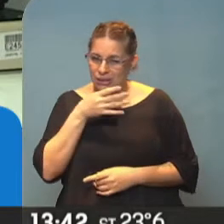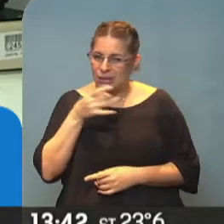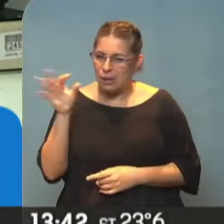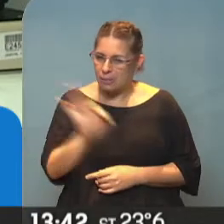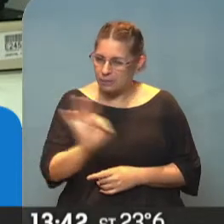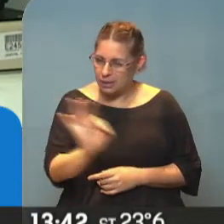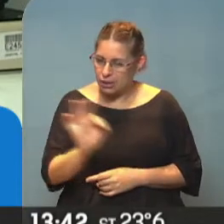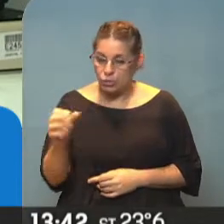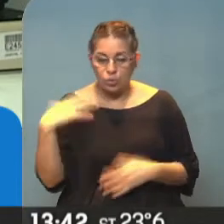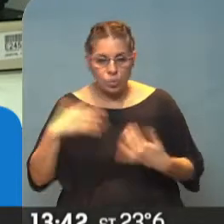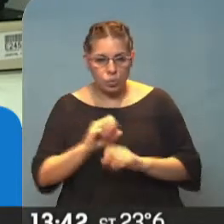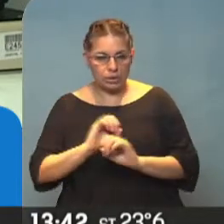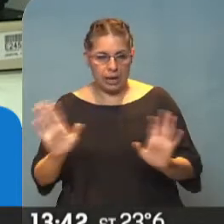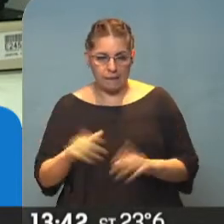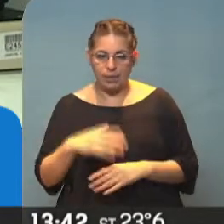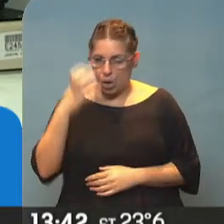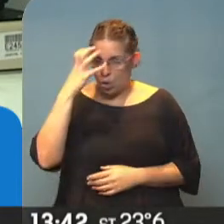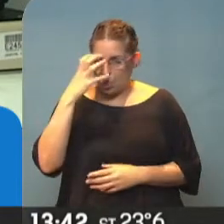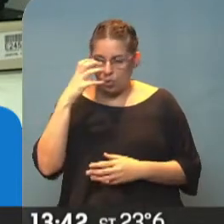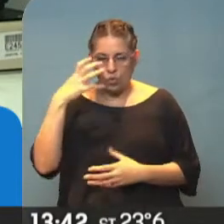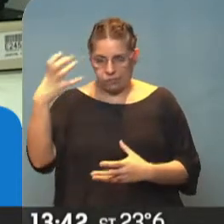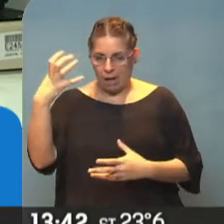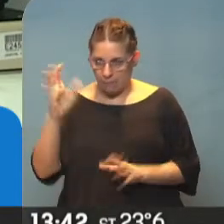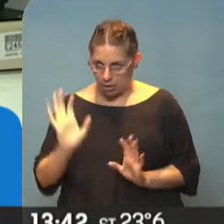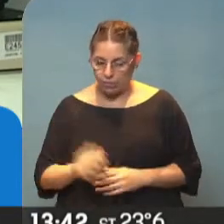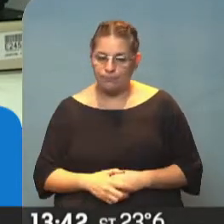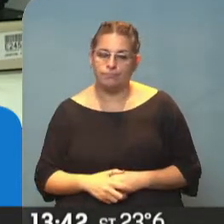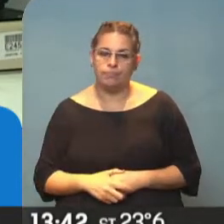bastante importantes, se inflama mucho el ojo y